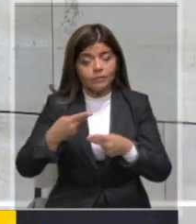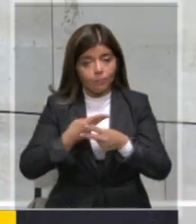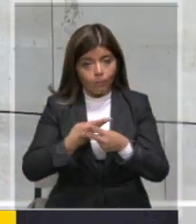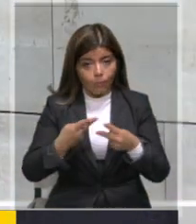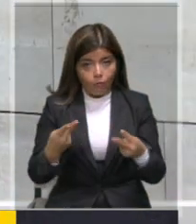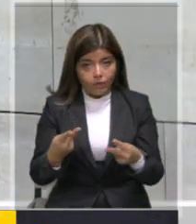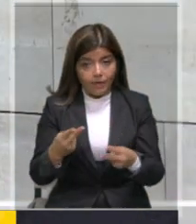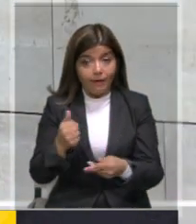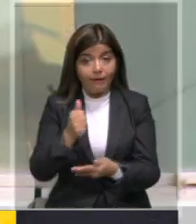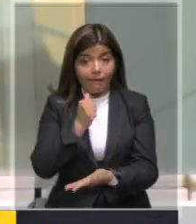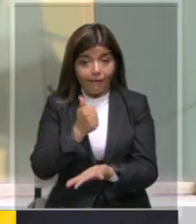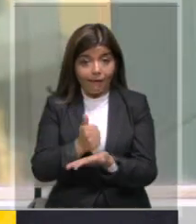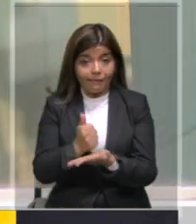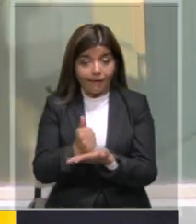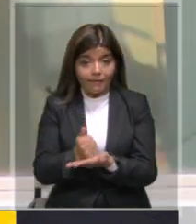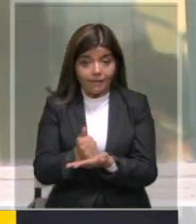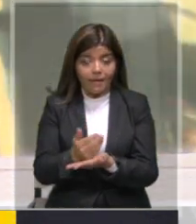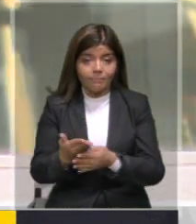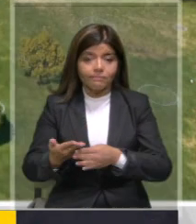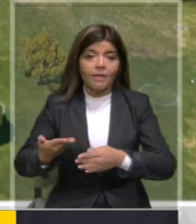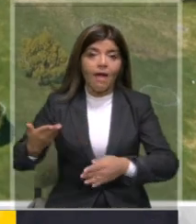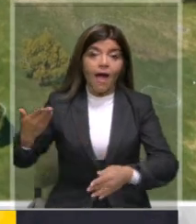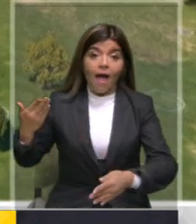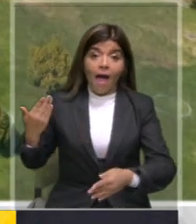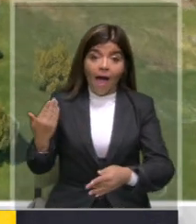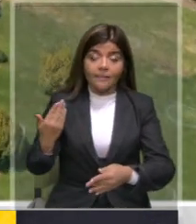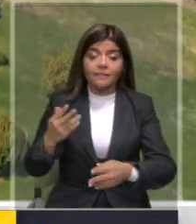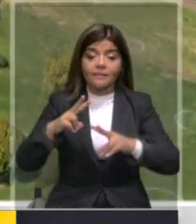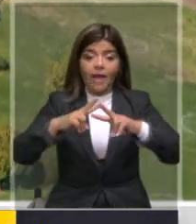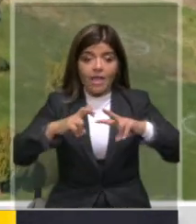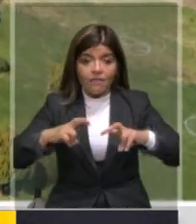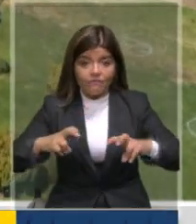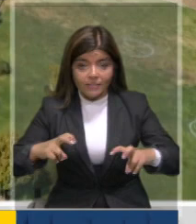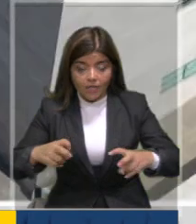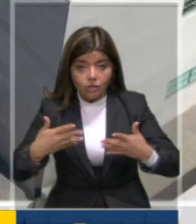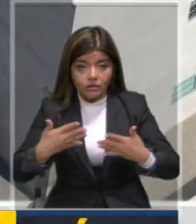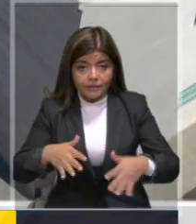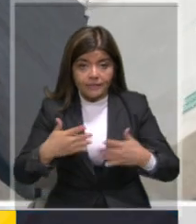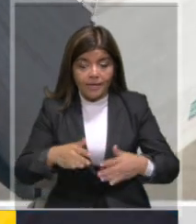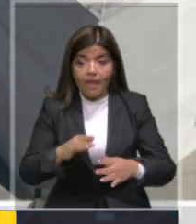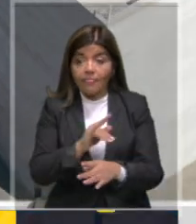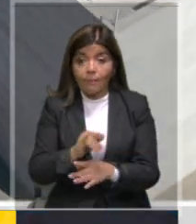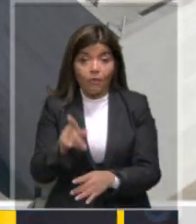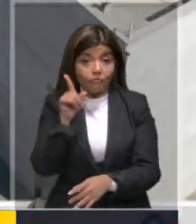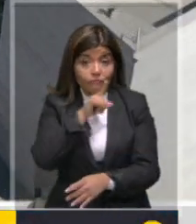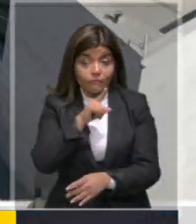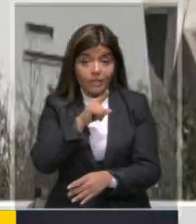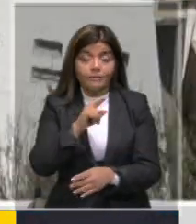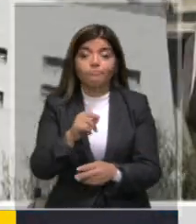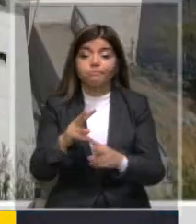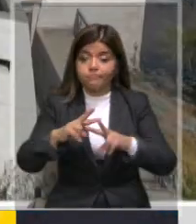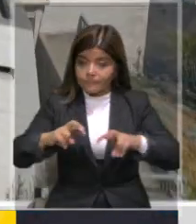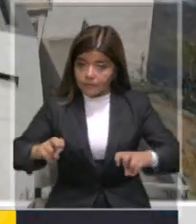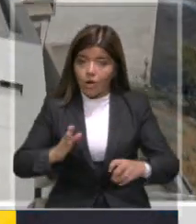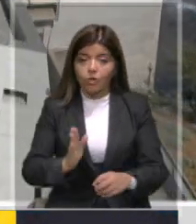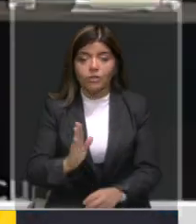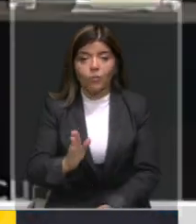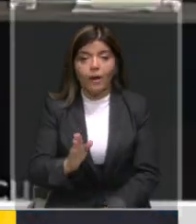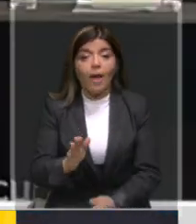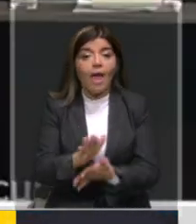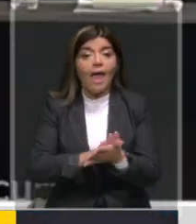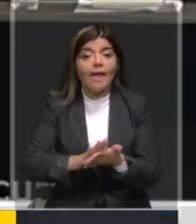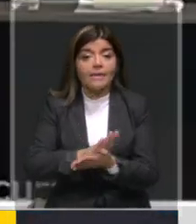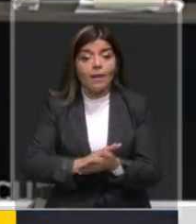investigación comienza cuando él era alcalde pero luego de salir entrega estas conclusiones y por lo tanto si fuera otro el caso por ejemplo si él hubiese estado